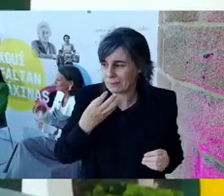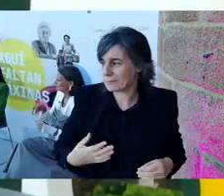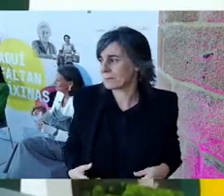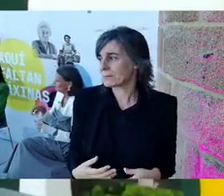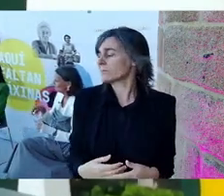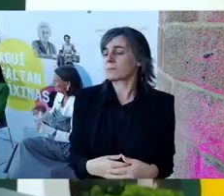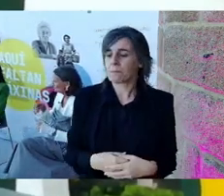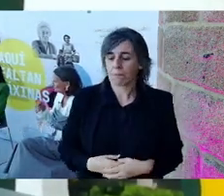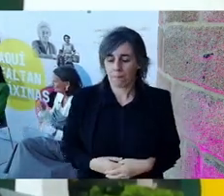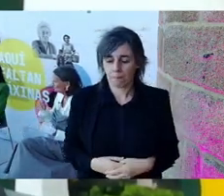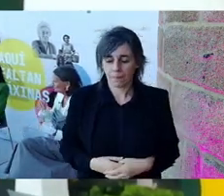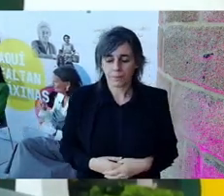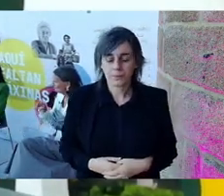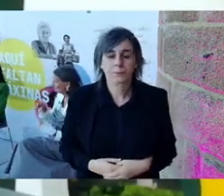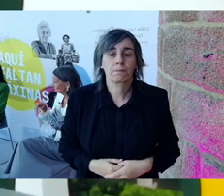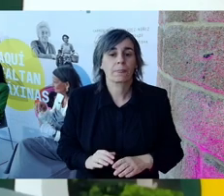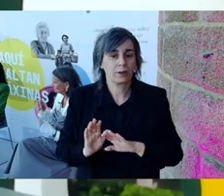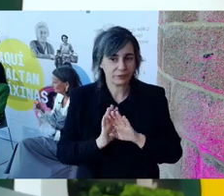pero bueno, está bien.